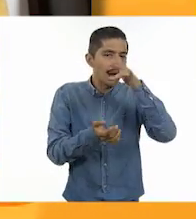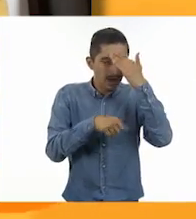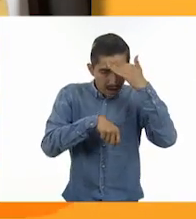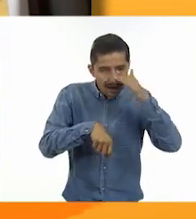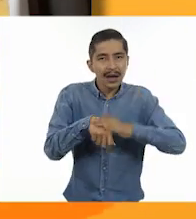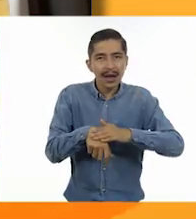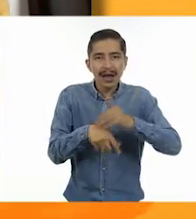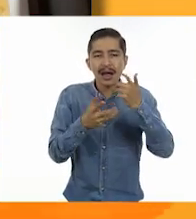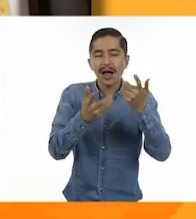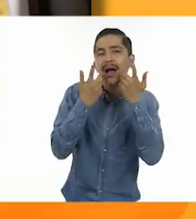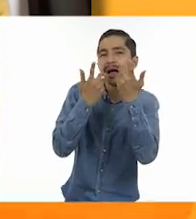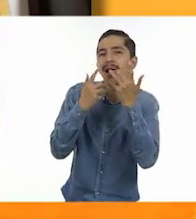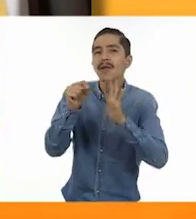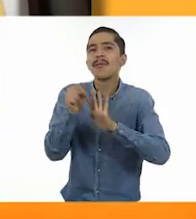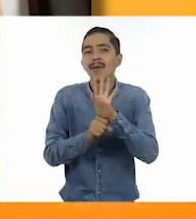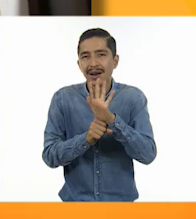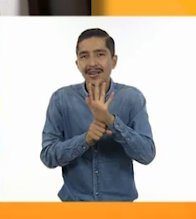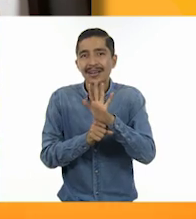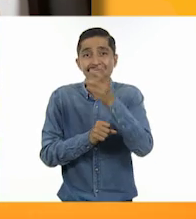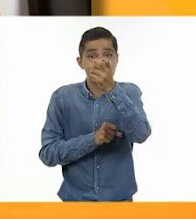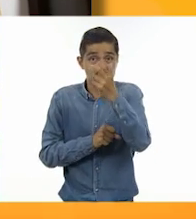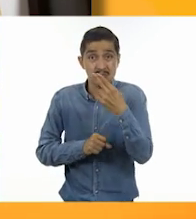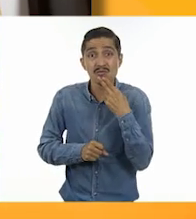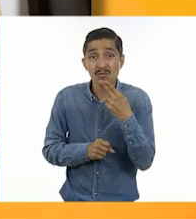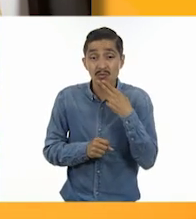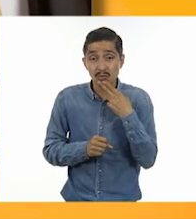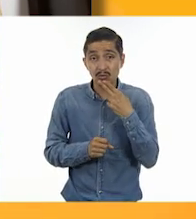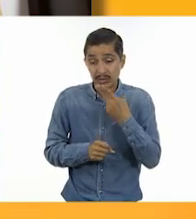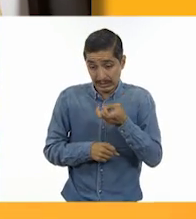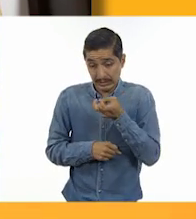quiere. Y con el uso de estas